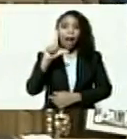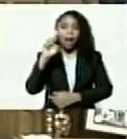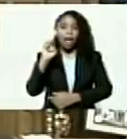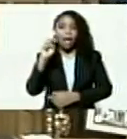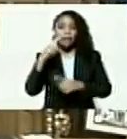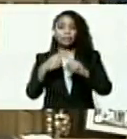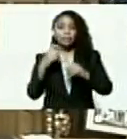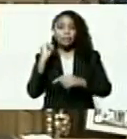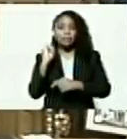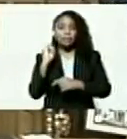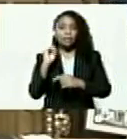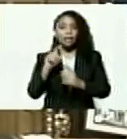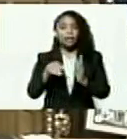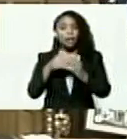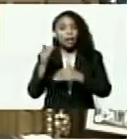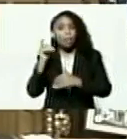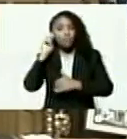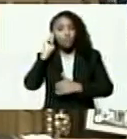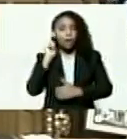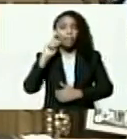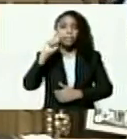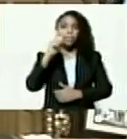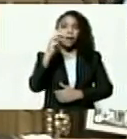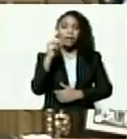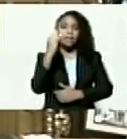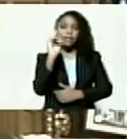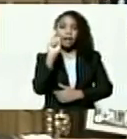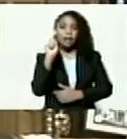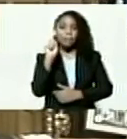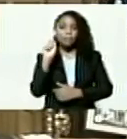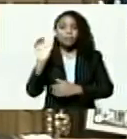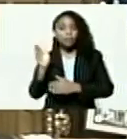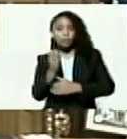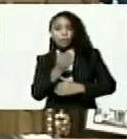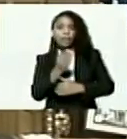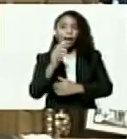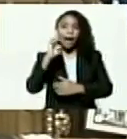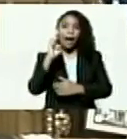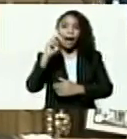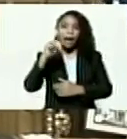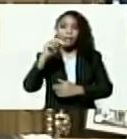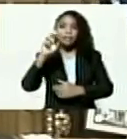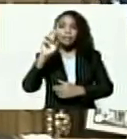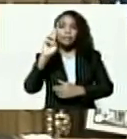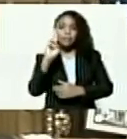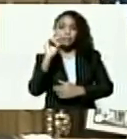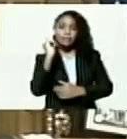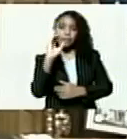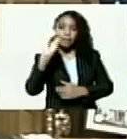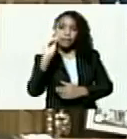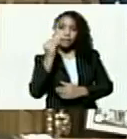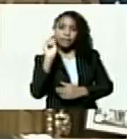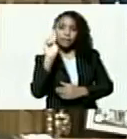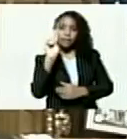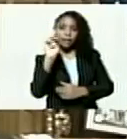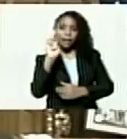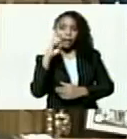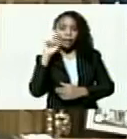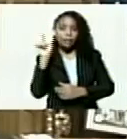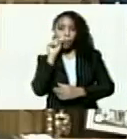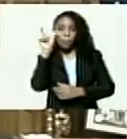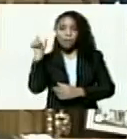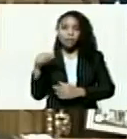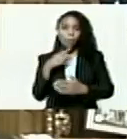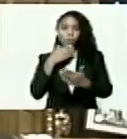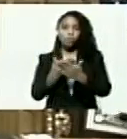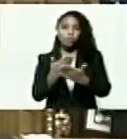ciudadana Tania de Amelio, el ciudadano Enrique Márquez, postulado también por el Poder Ciudadano, el ciudadano